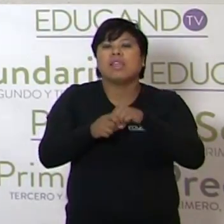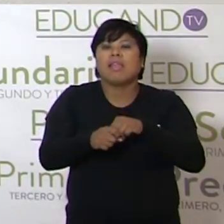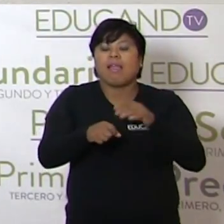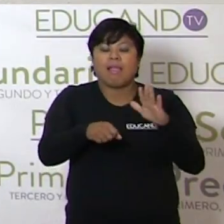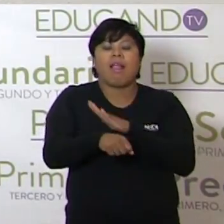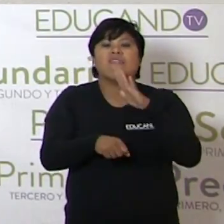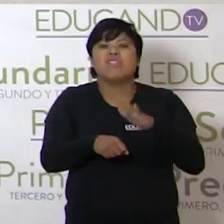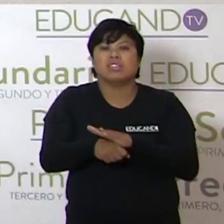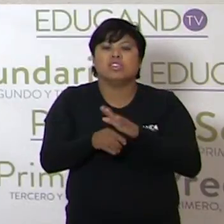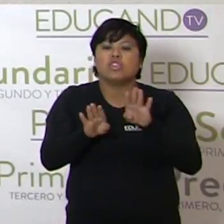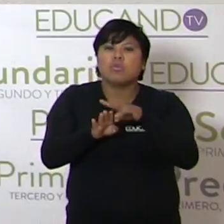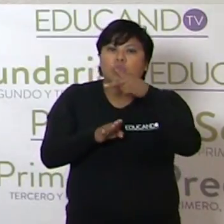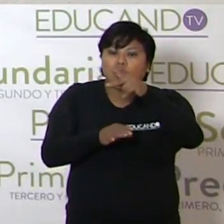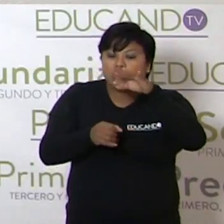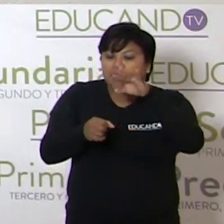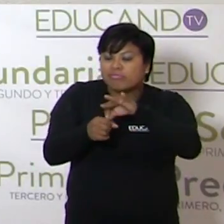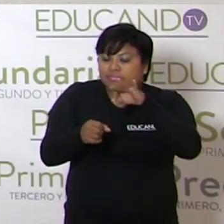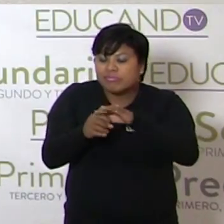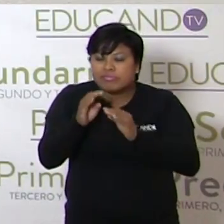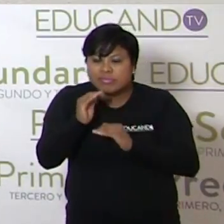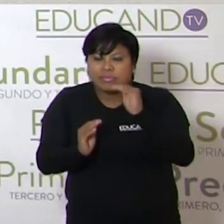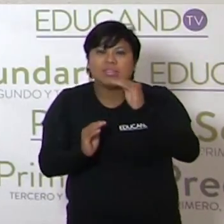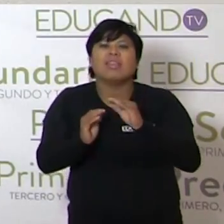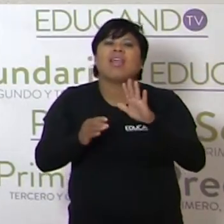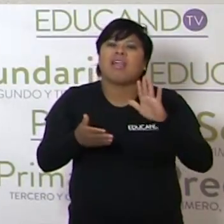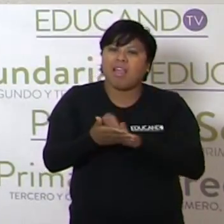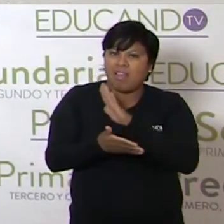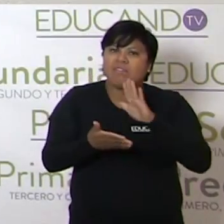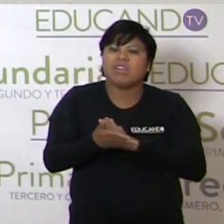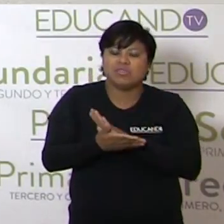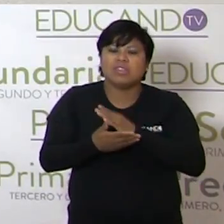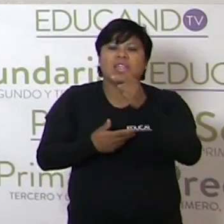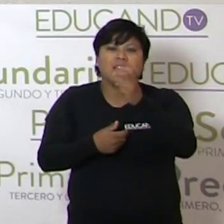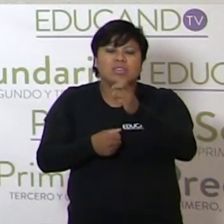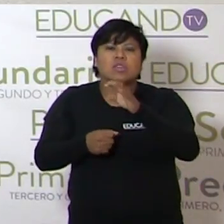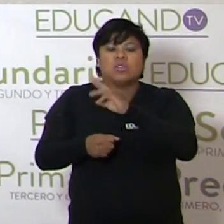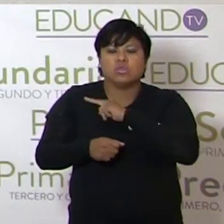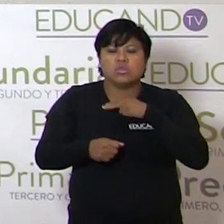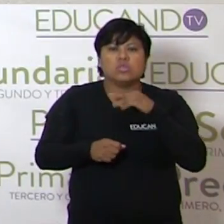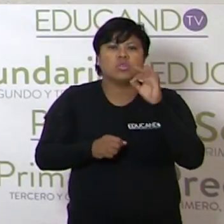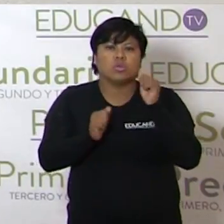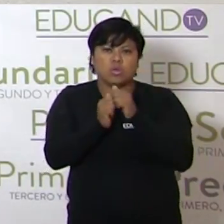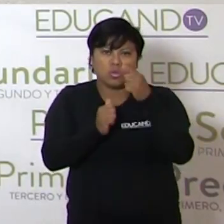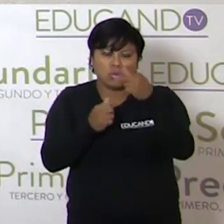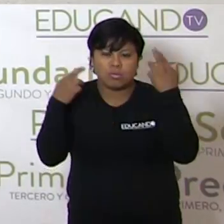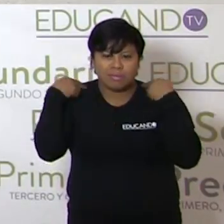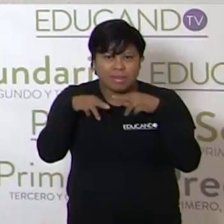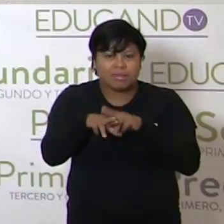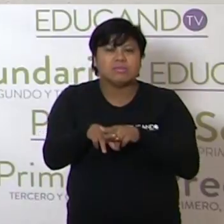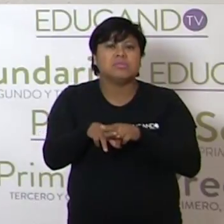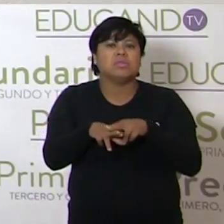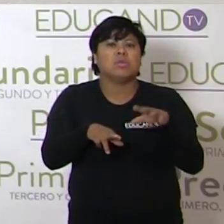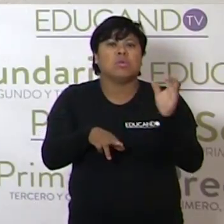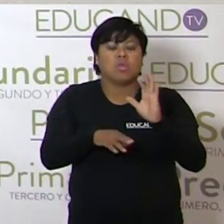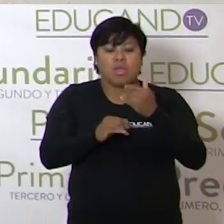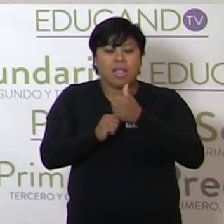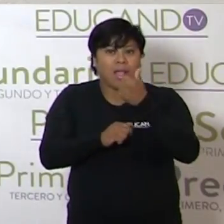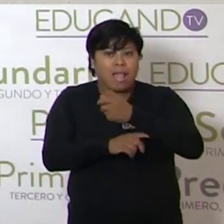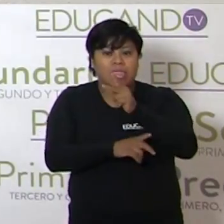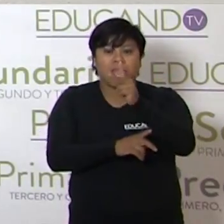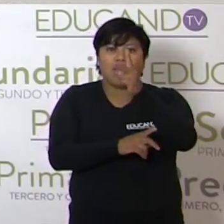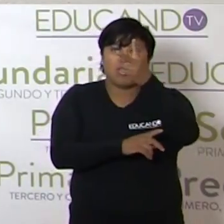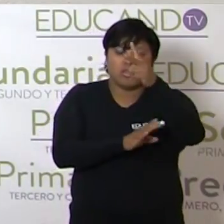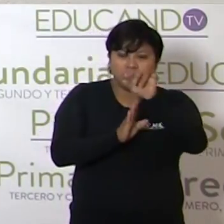tus calificaciones. ¿Lo has hecho alguna vez? ¿Has corroborado tus calificaciones con tu maestro? Cuando ya por cada bimestre ya te están